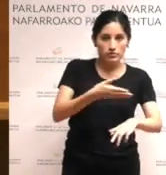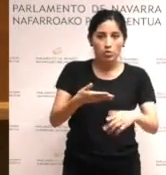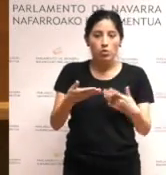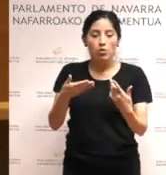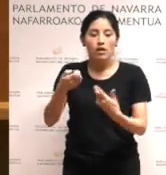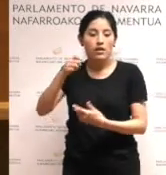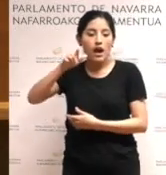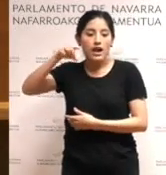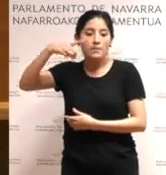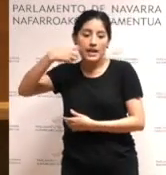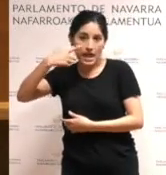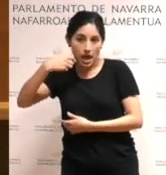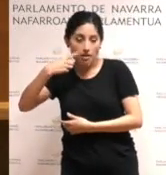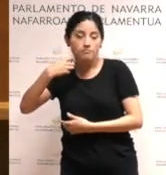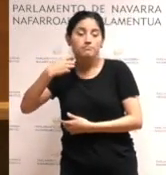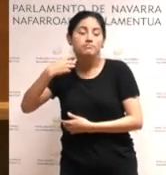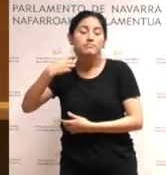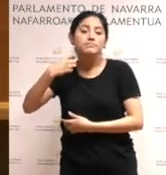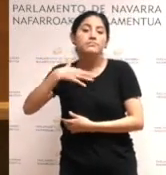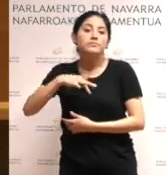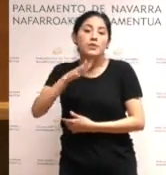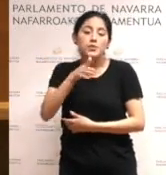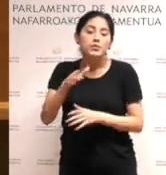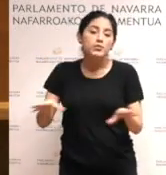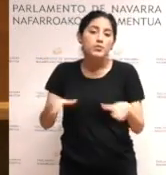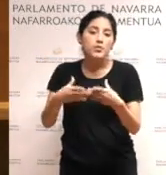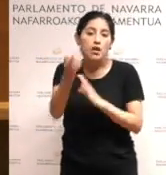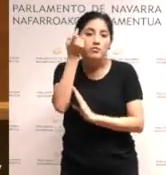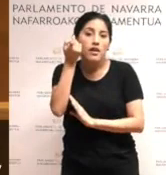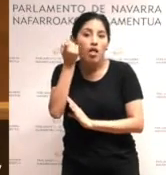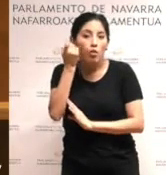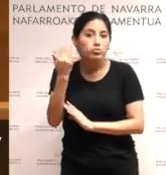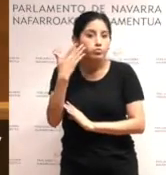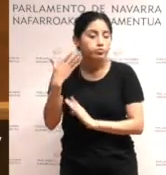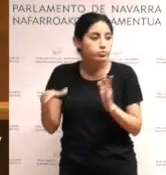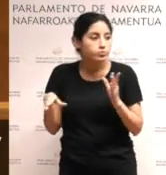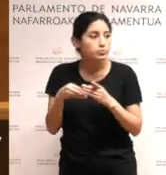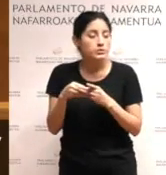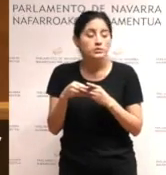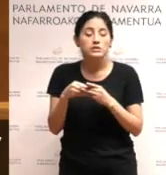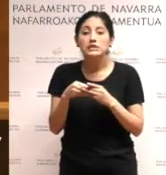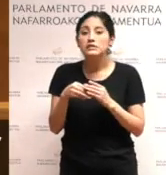7%, supongo que por la previsión de alumnado sobrevenido. Sin embargo, los datos